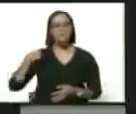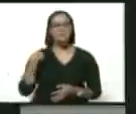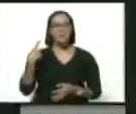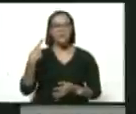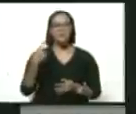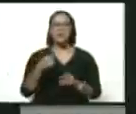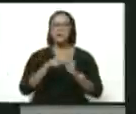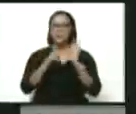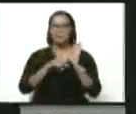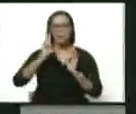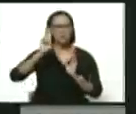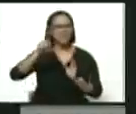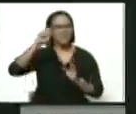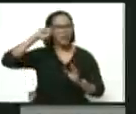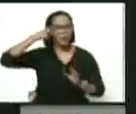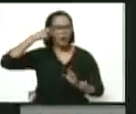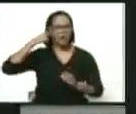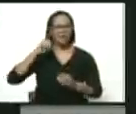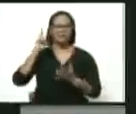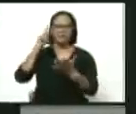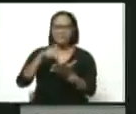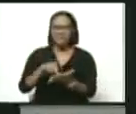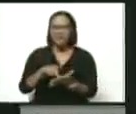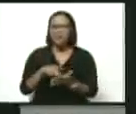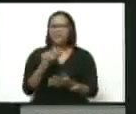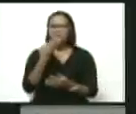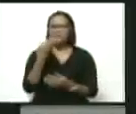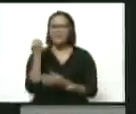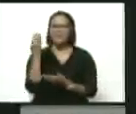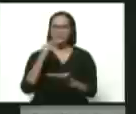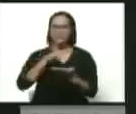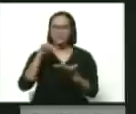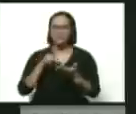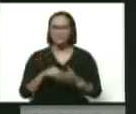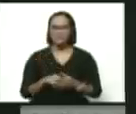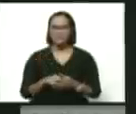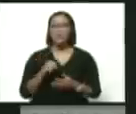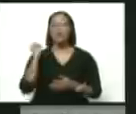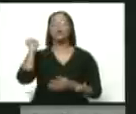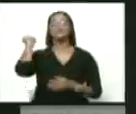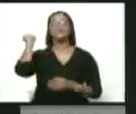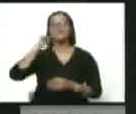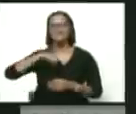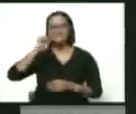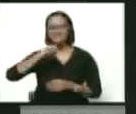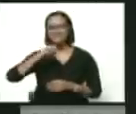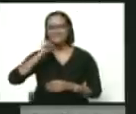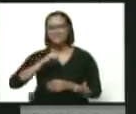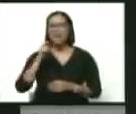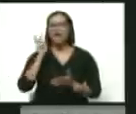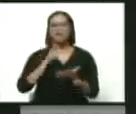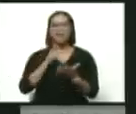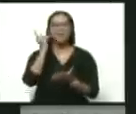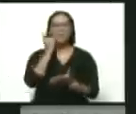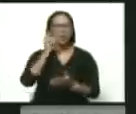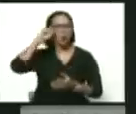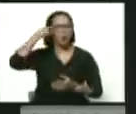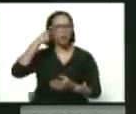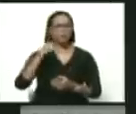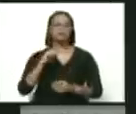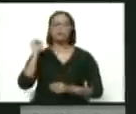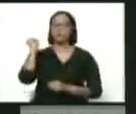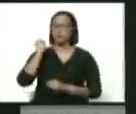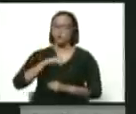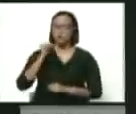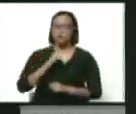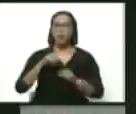se recuerda cuando llegó allá, ¿verdad? Allá frente a la Asamblea. Oye, sí, vale. Ahí estaba Darío, ¿te acuerdas? Claro, claro, era una oficina